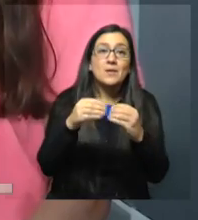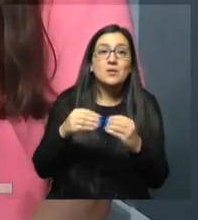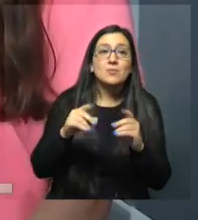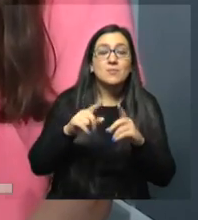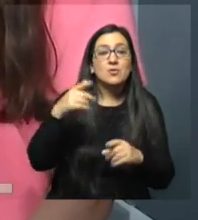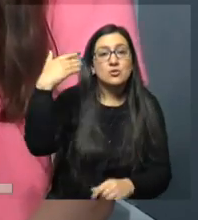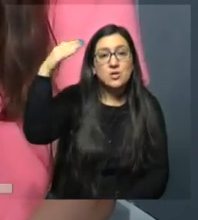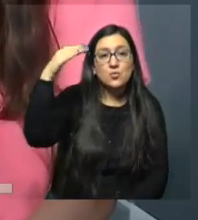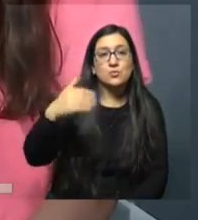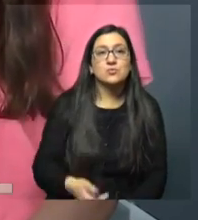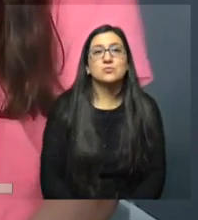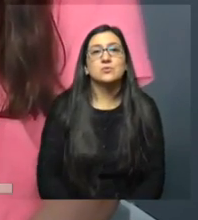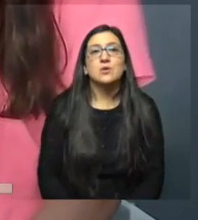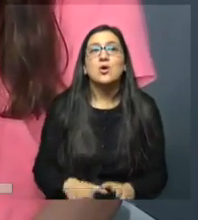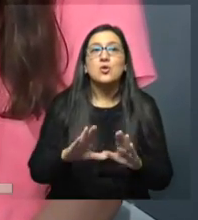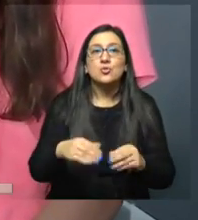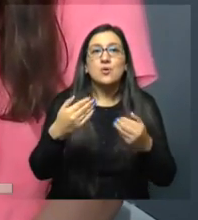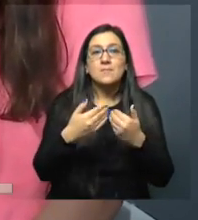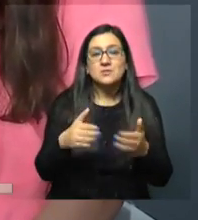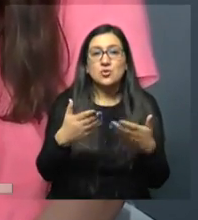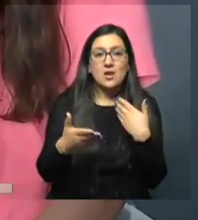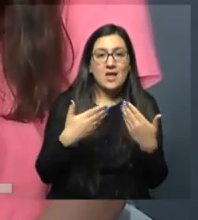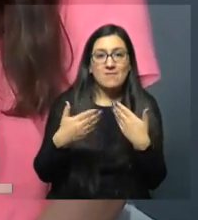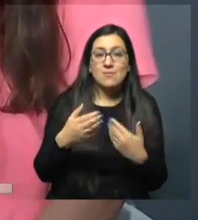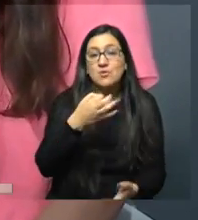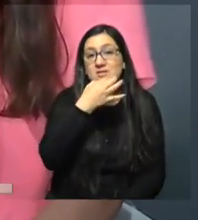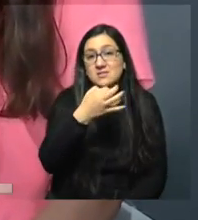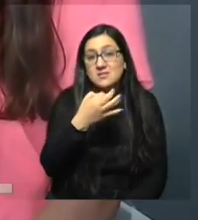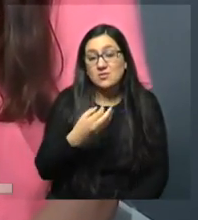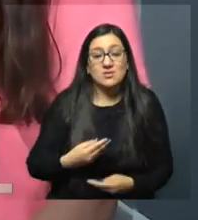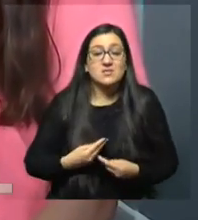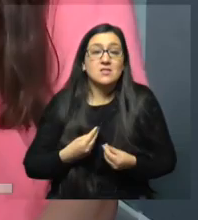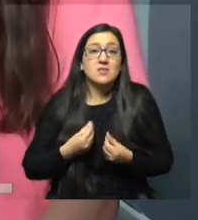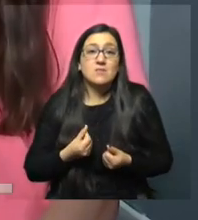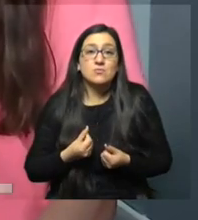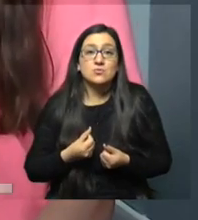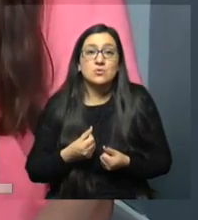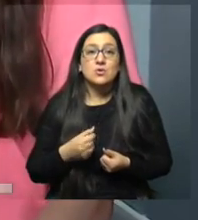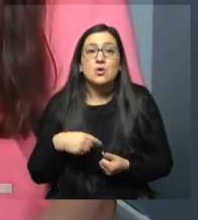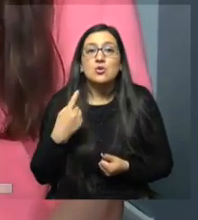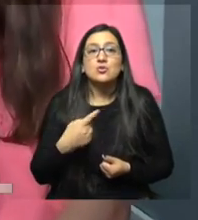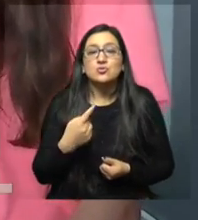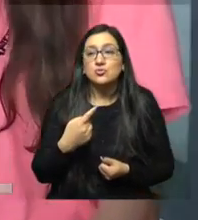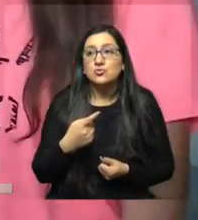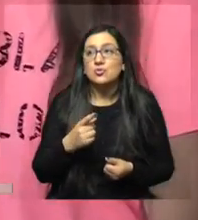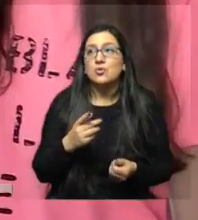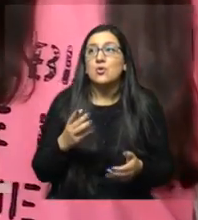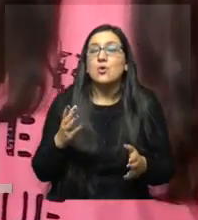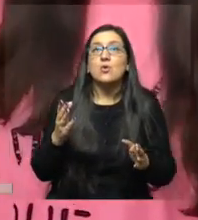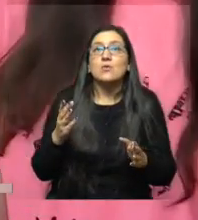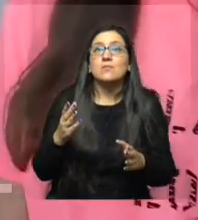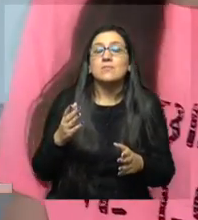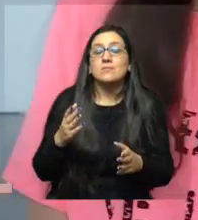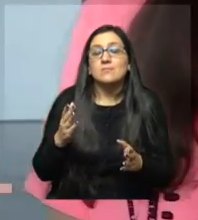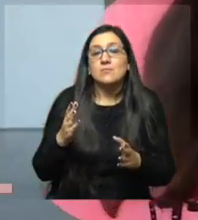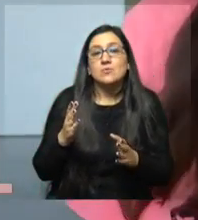Exacto. En sí, todo comienza por el habla, por decir lo que nos pasa, porque si nosotros no podemos abrirnos a una persona de confianza, vamos a